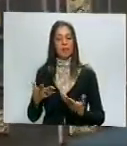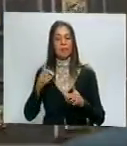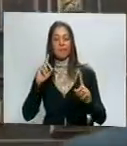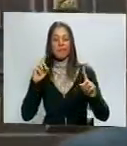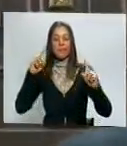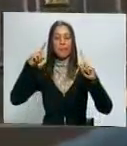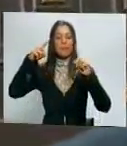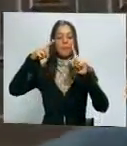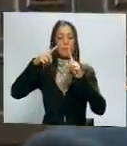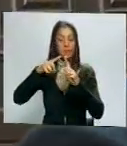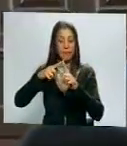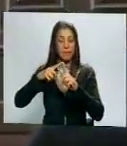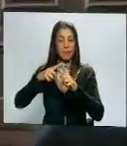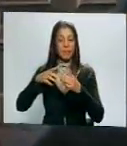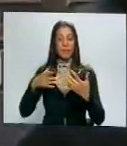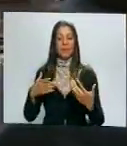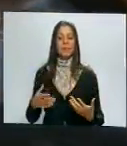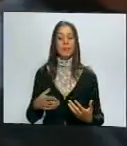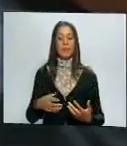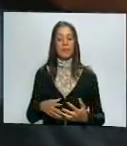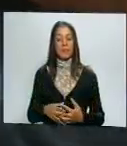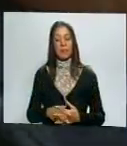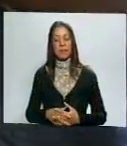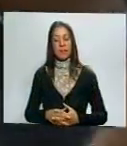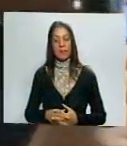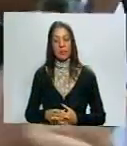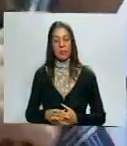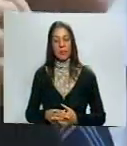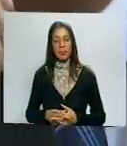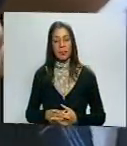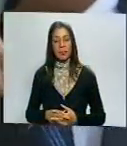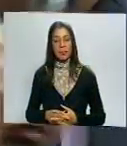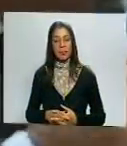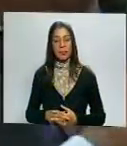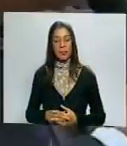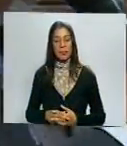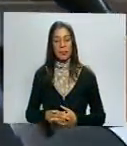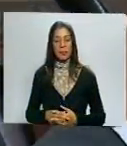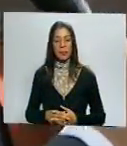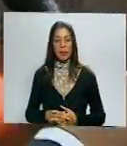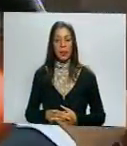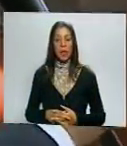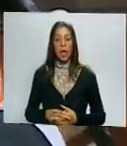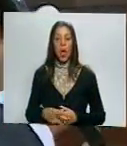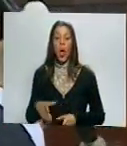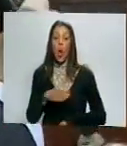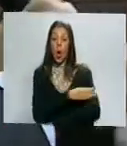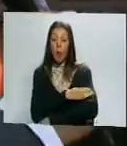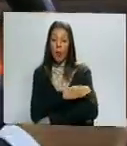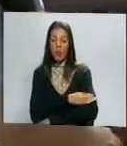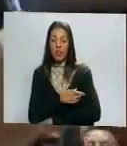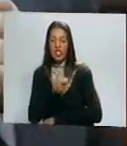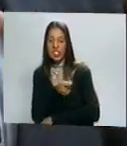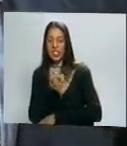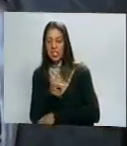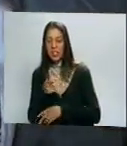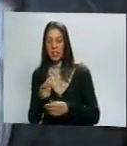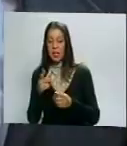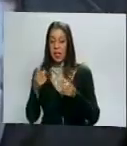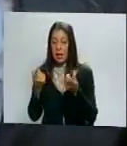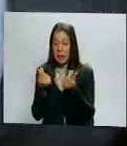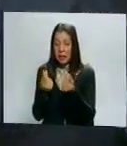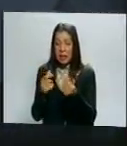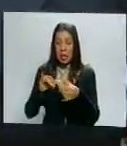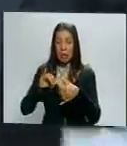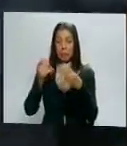objetivos. Es decir, el asalto, el robo del salario de los trabajadores y del ingreso de la